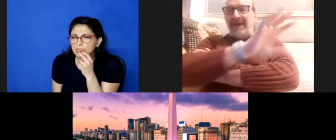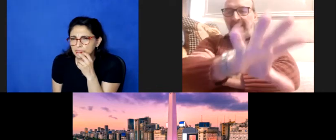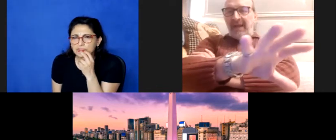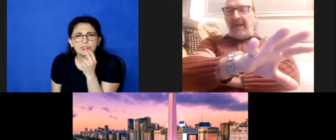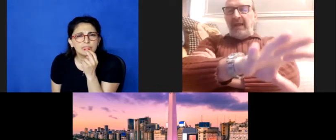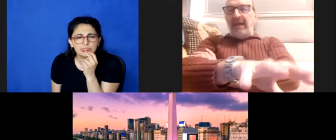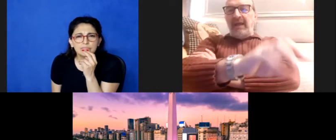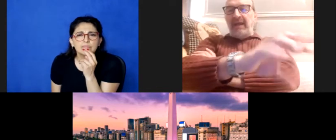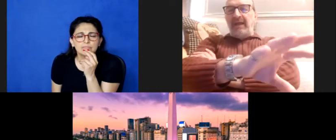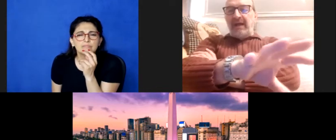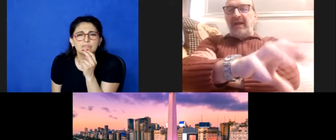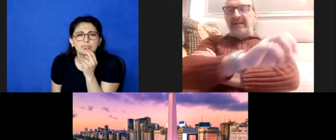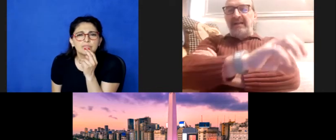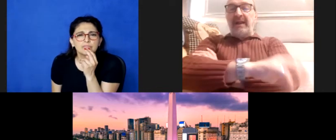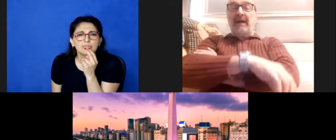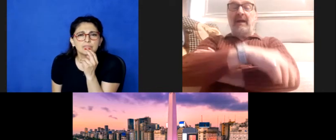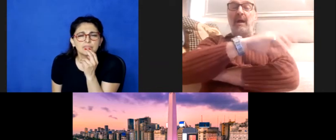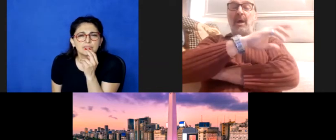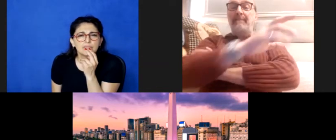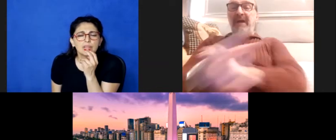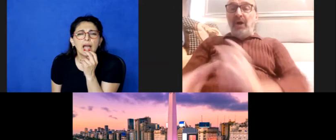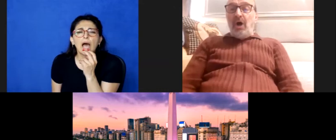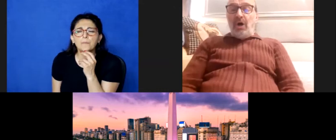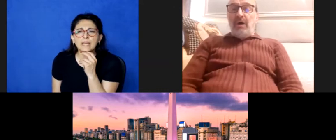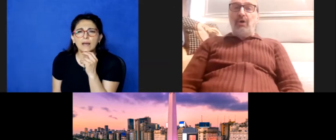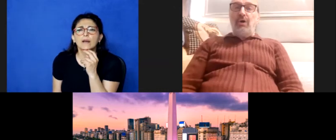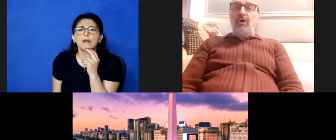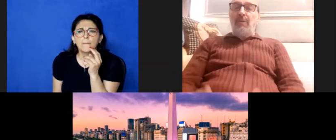ricotta e cascarita de naranja. Pero